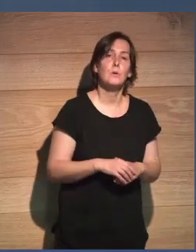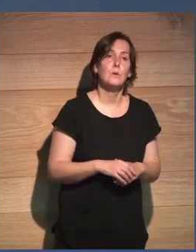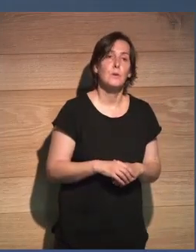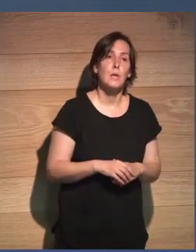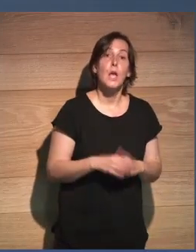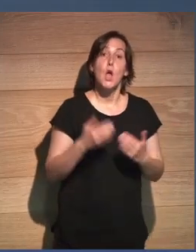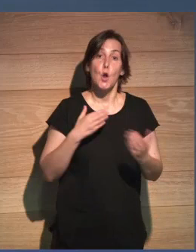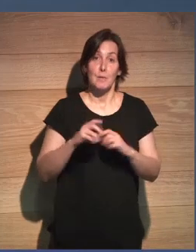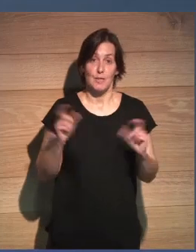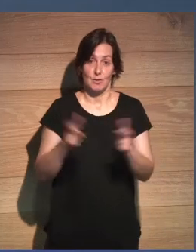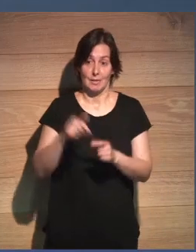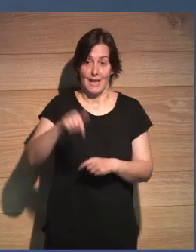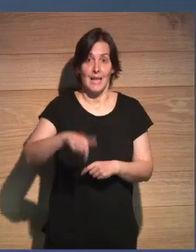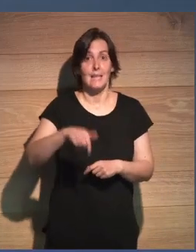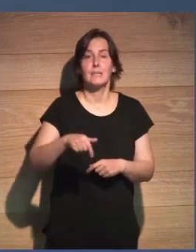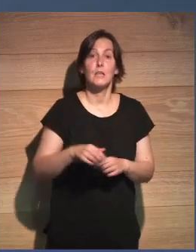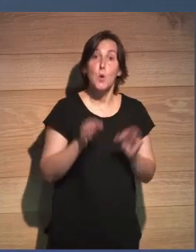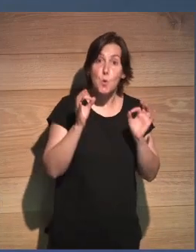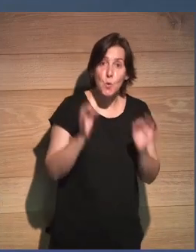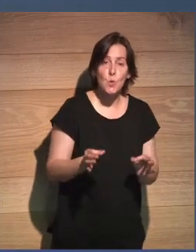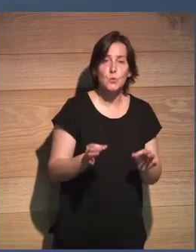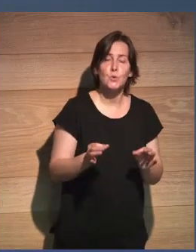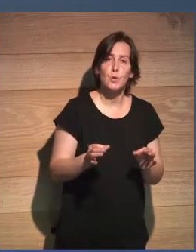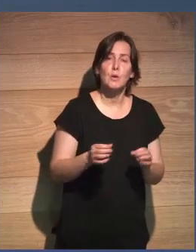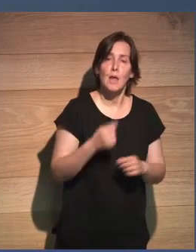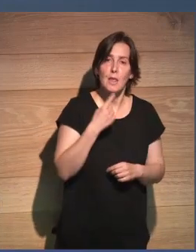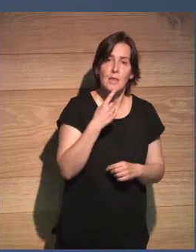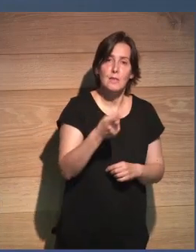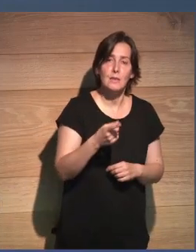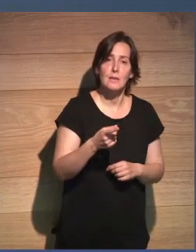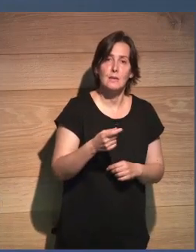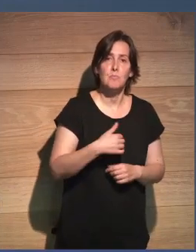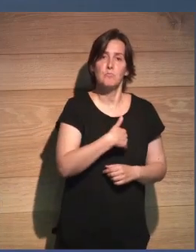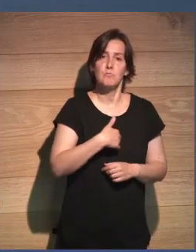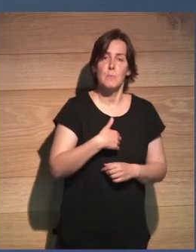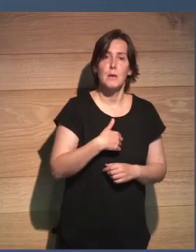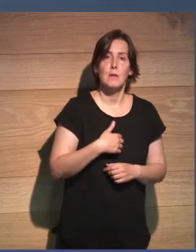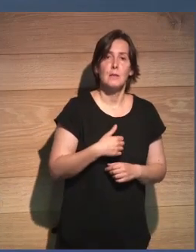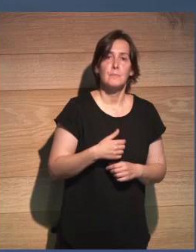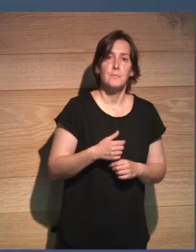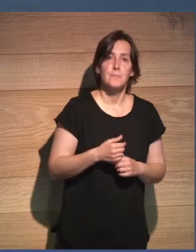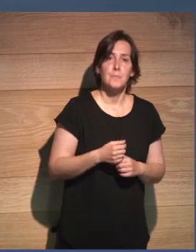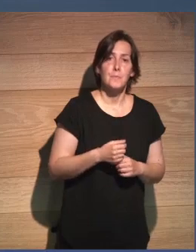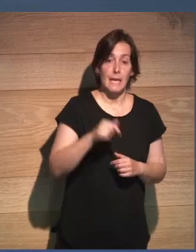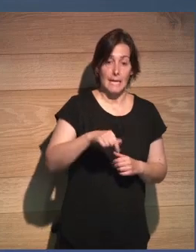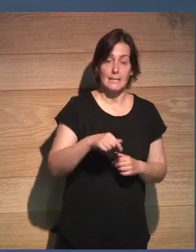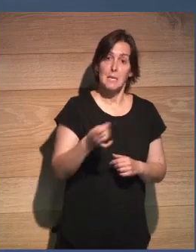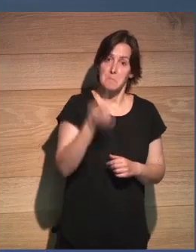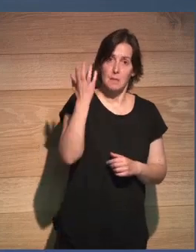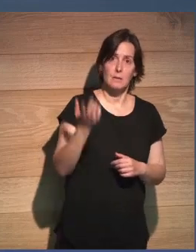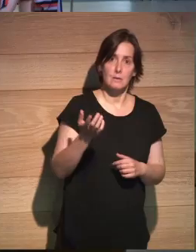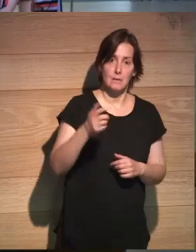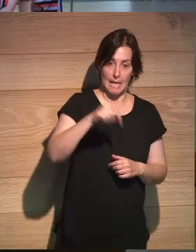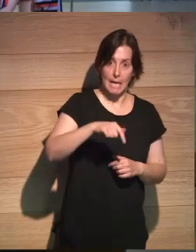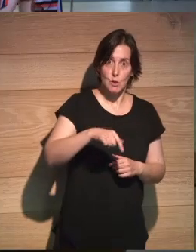congregado The Conversation aquí, yo creo que es justo reivindicar el papel tan importante que tiene este invento. Esto es un